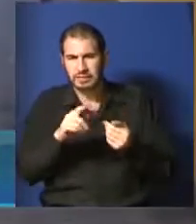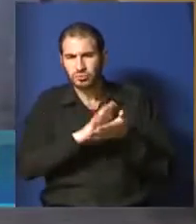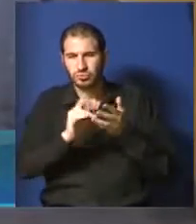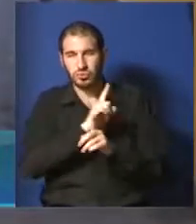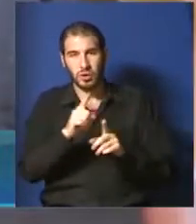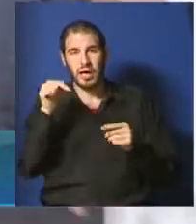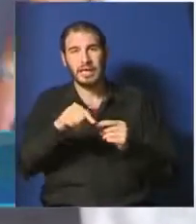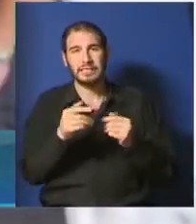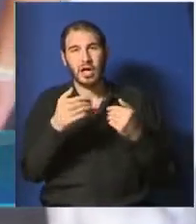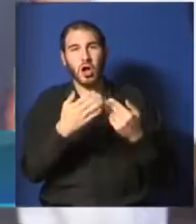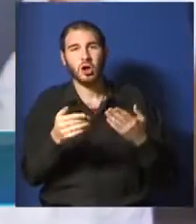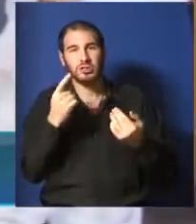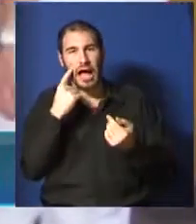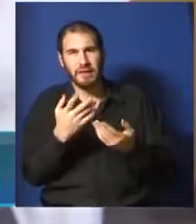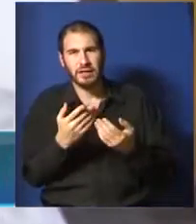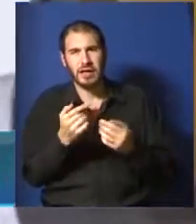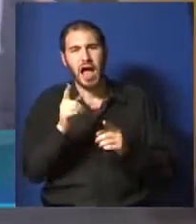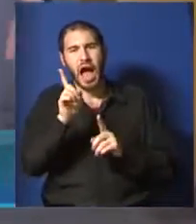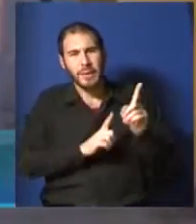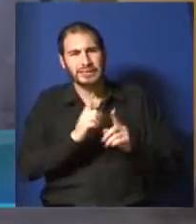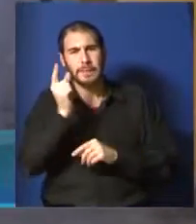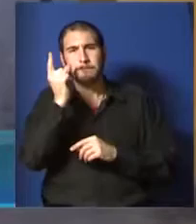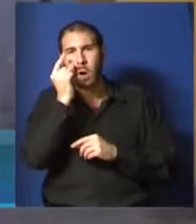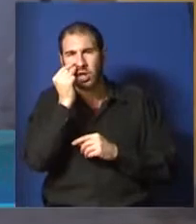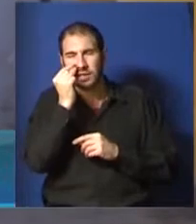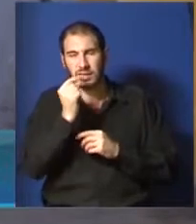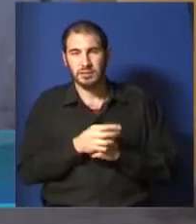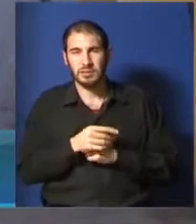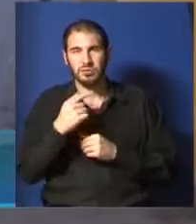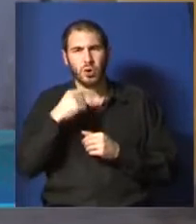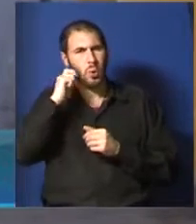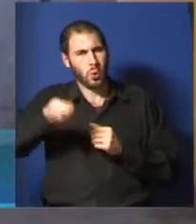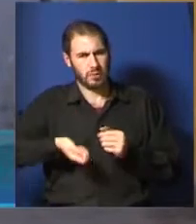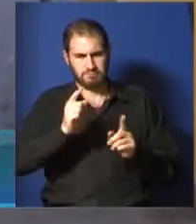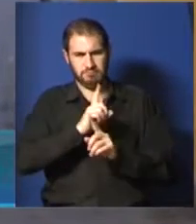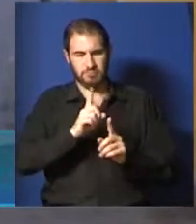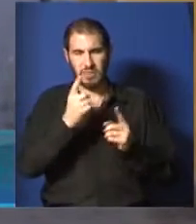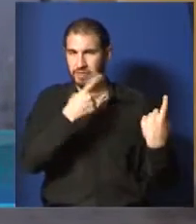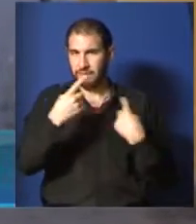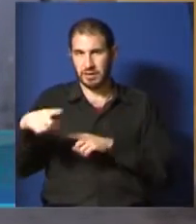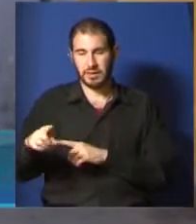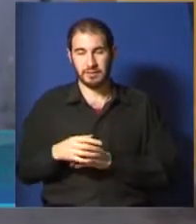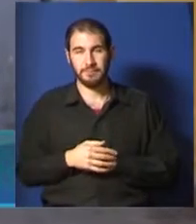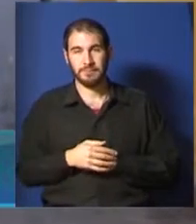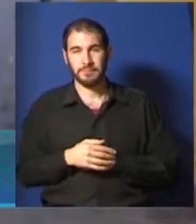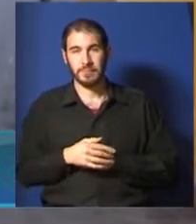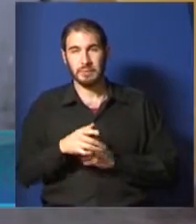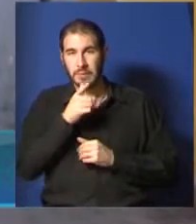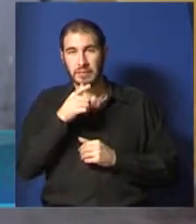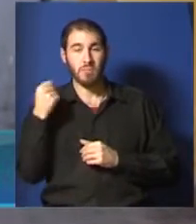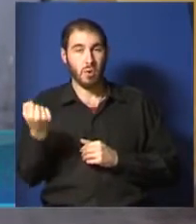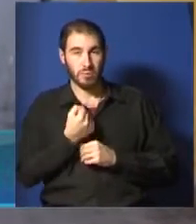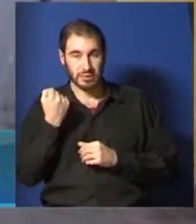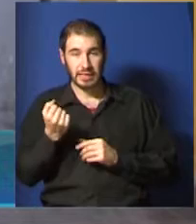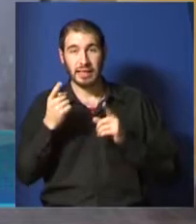son respuestas, me parece, a veces políticas, más que jurídicas. Claro. Y yo creo que es